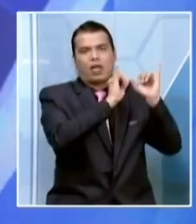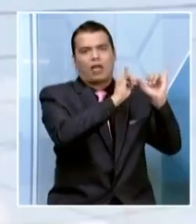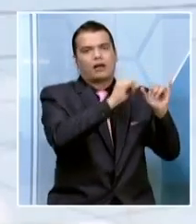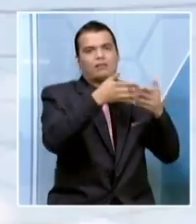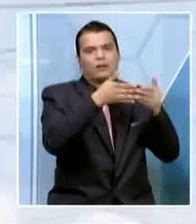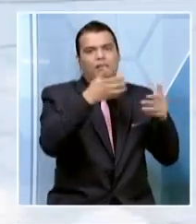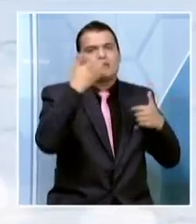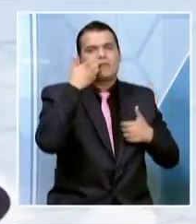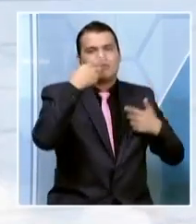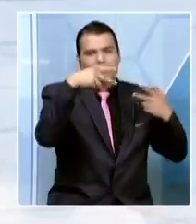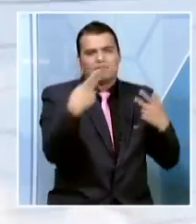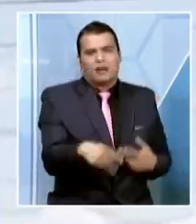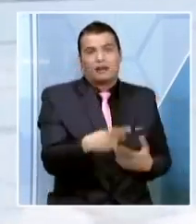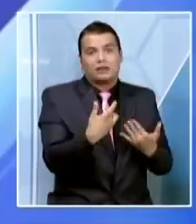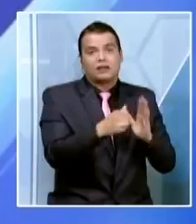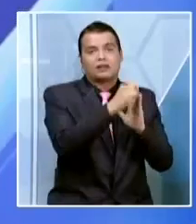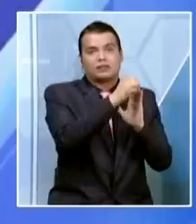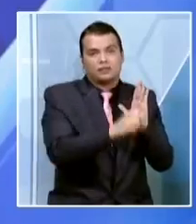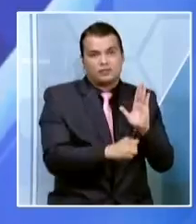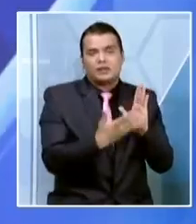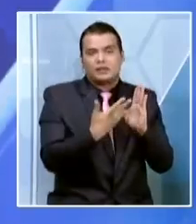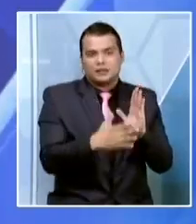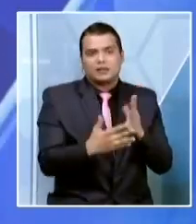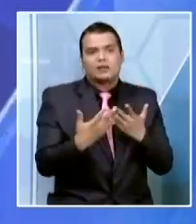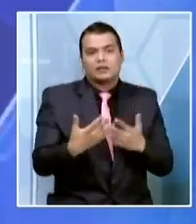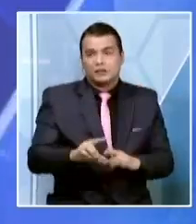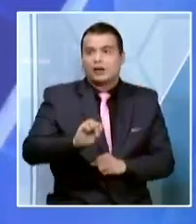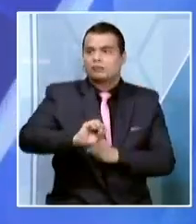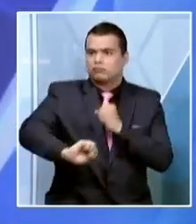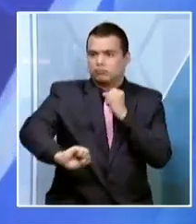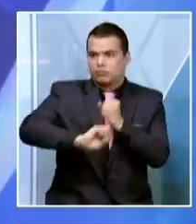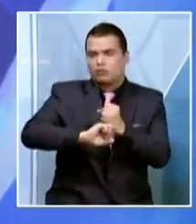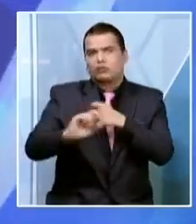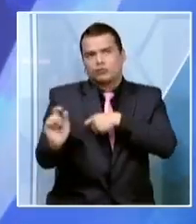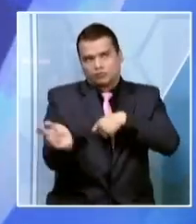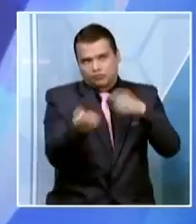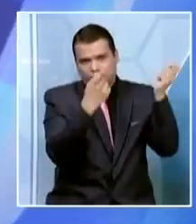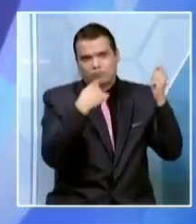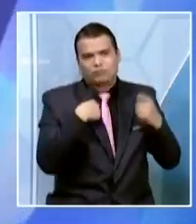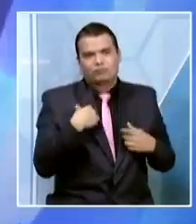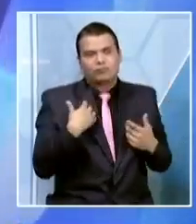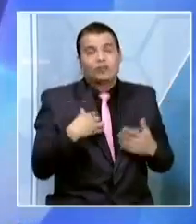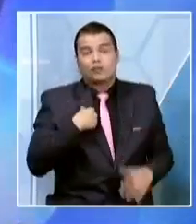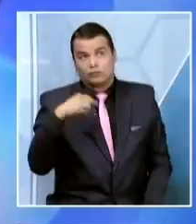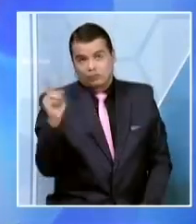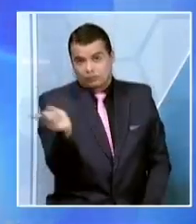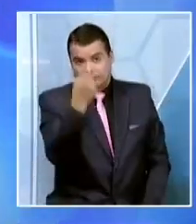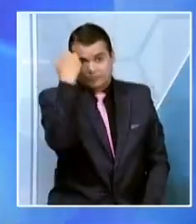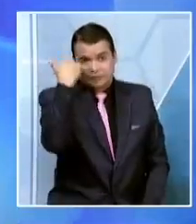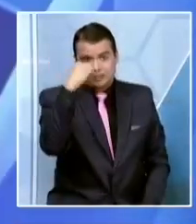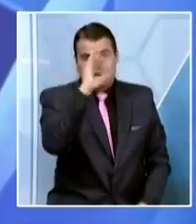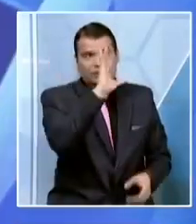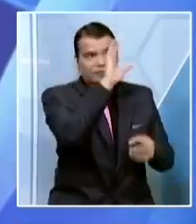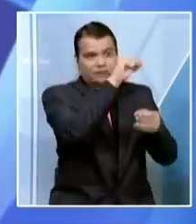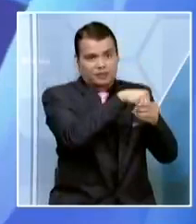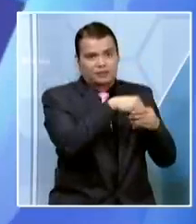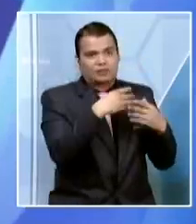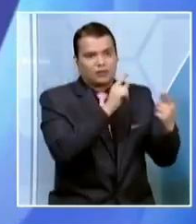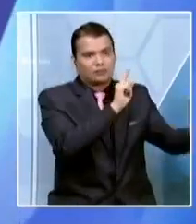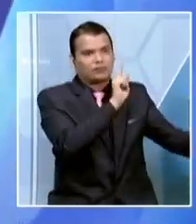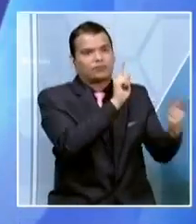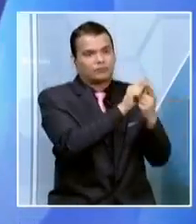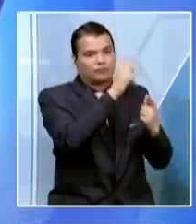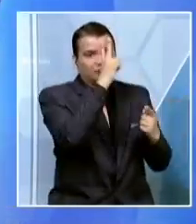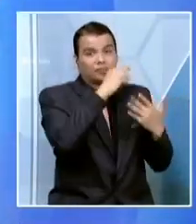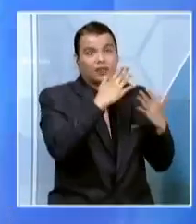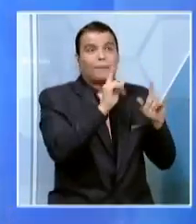país. Paula logró encontrar el apoyo que necesitaba para viajar a acompañar a su hijo, pero su estado de salud sigue siendo crítico. Gracias a Dios salió